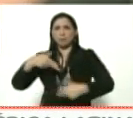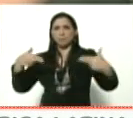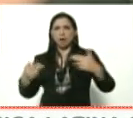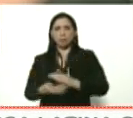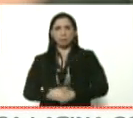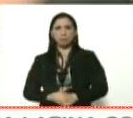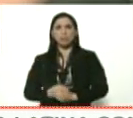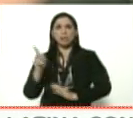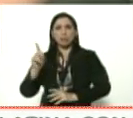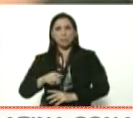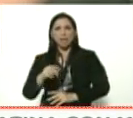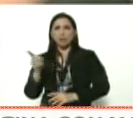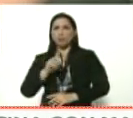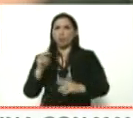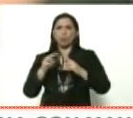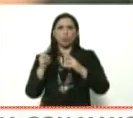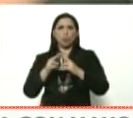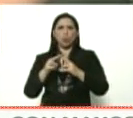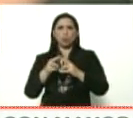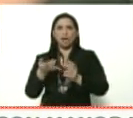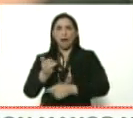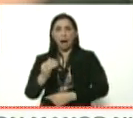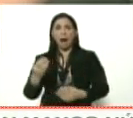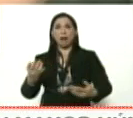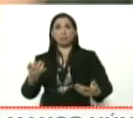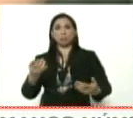que desconoce la existencia del coronavirus.